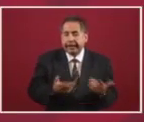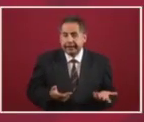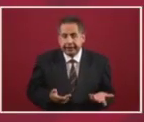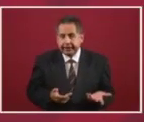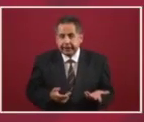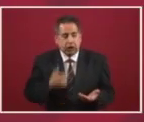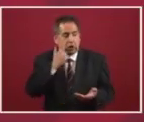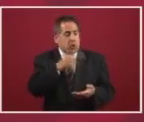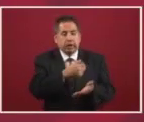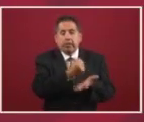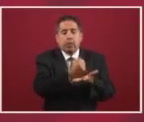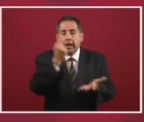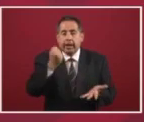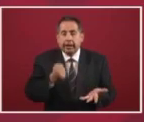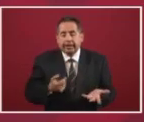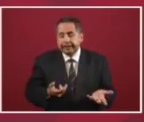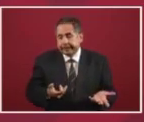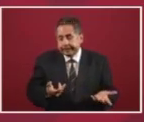aprobar